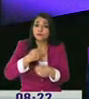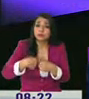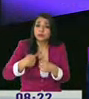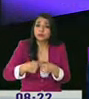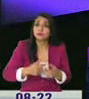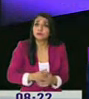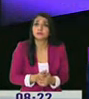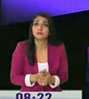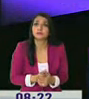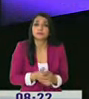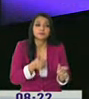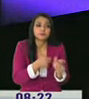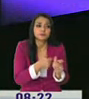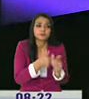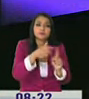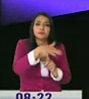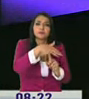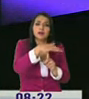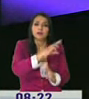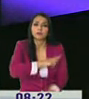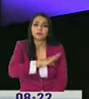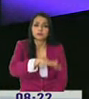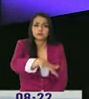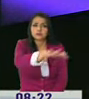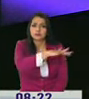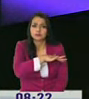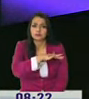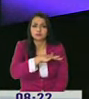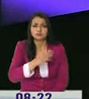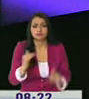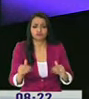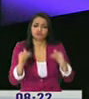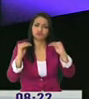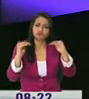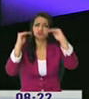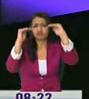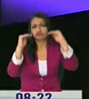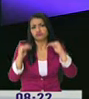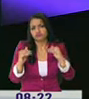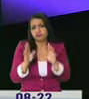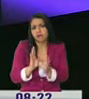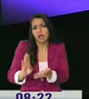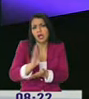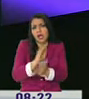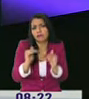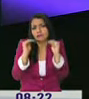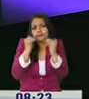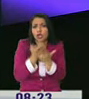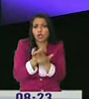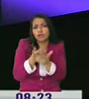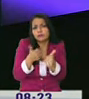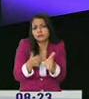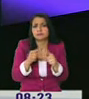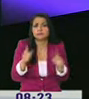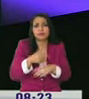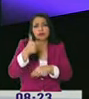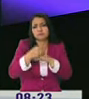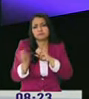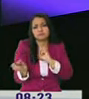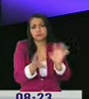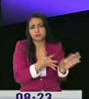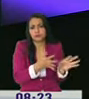muy cerquita al parque metropolitano, un barrio de clase media alta, en el cual las autoridades lo han